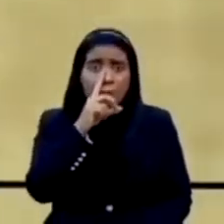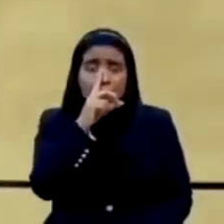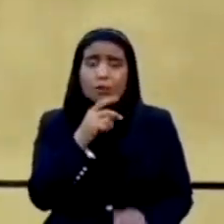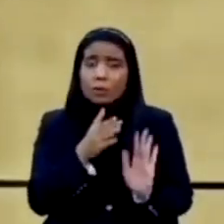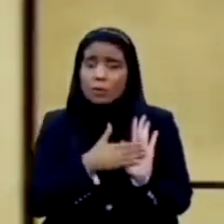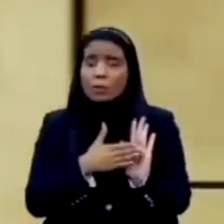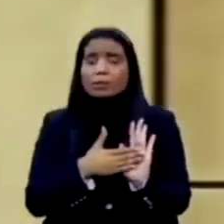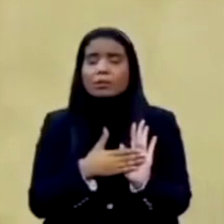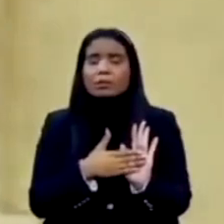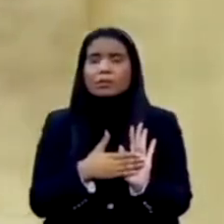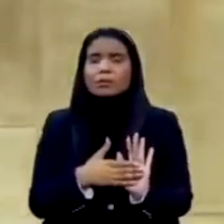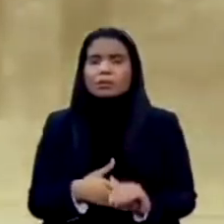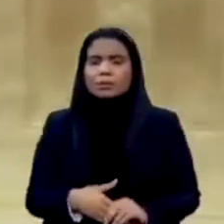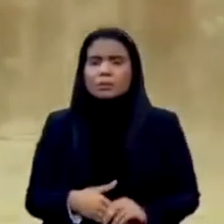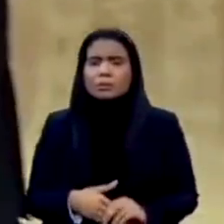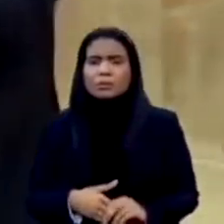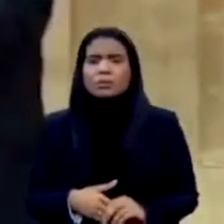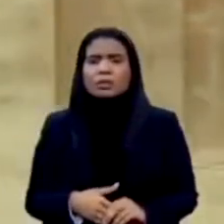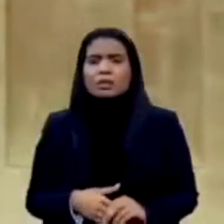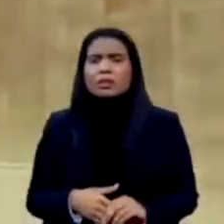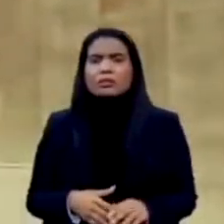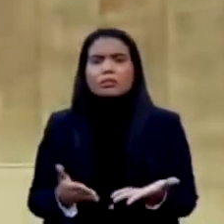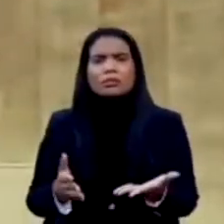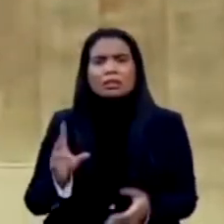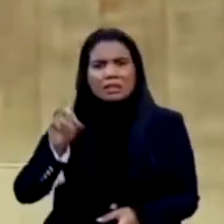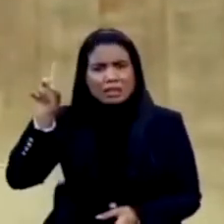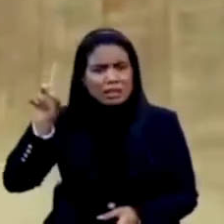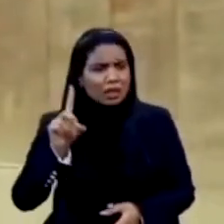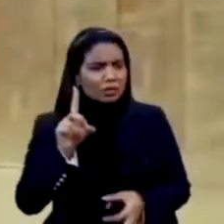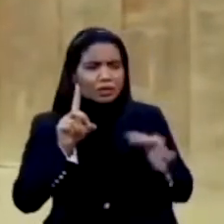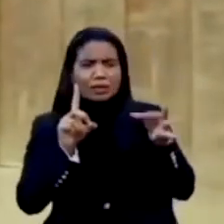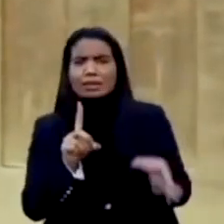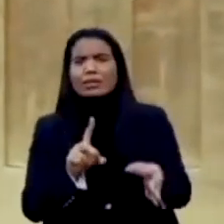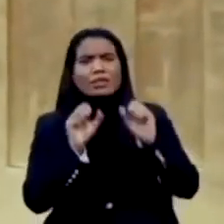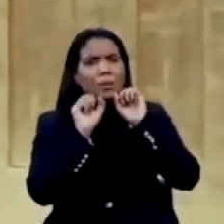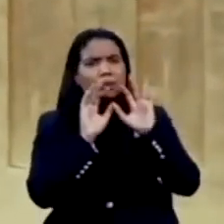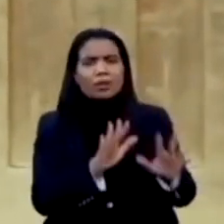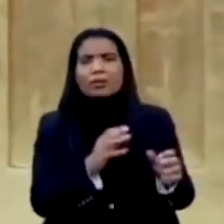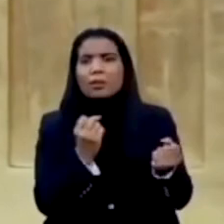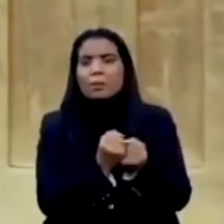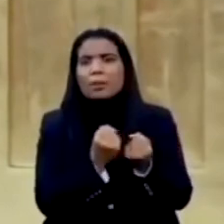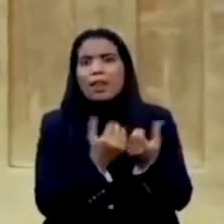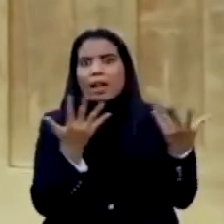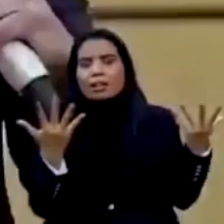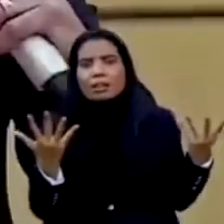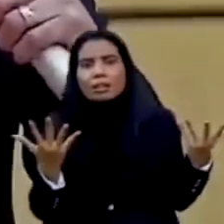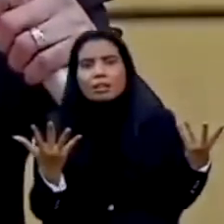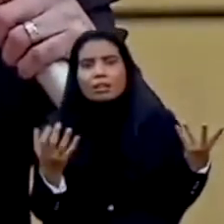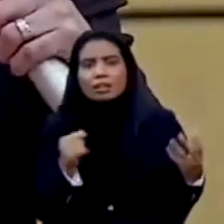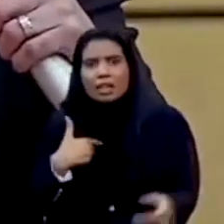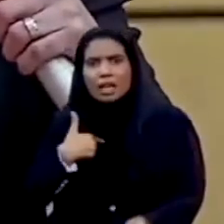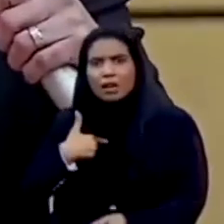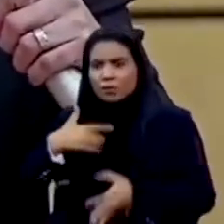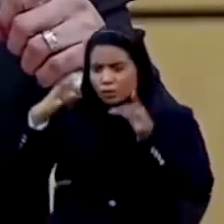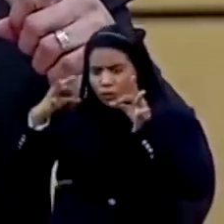presta atención dios no cumpliría con la de él si yo soy capaz de cumplir con la